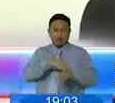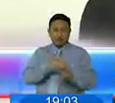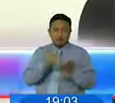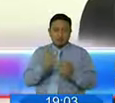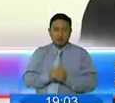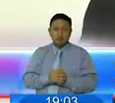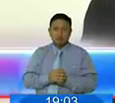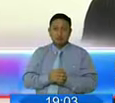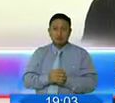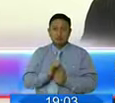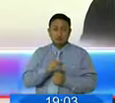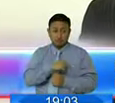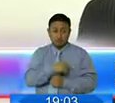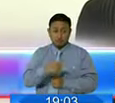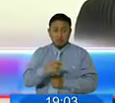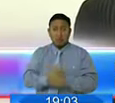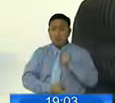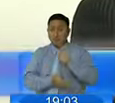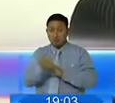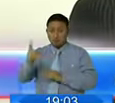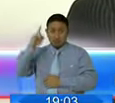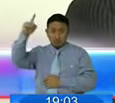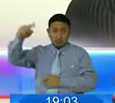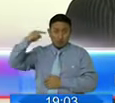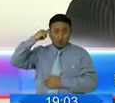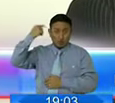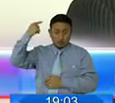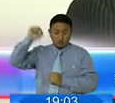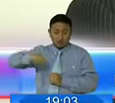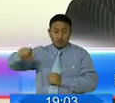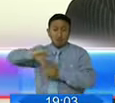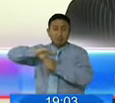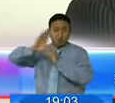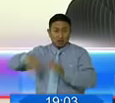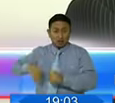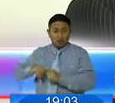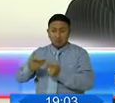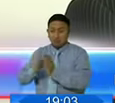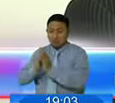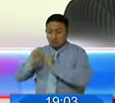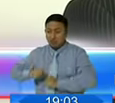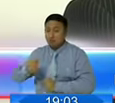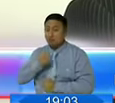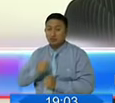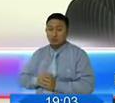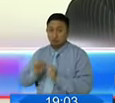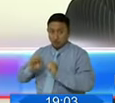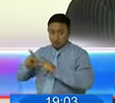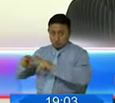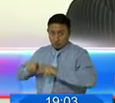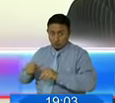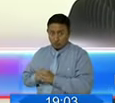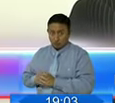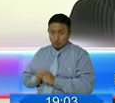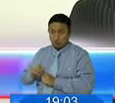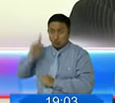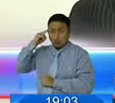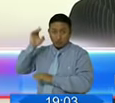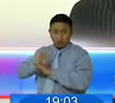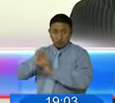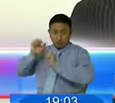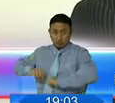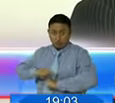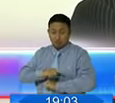Yo le invito a señor Villavicencio que vaya a Londres, que vaya a la embajada, solicite una entrevista y que pida autorización al gobierno ecuatoriano para